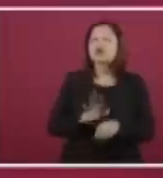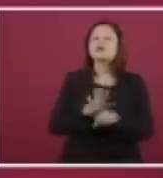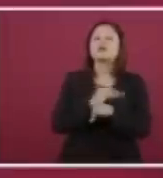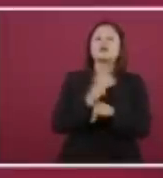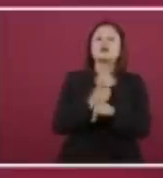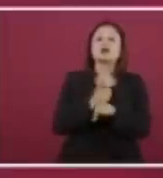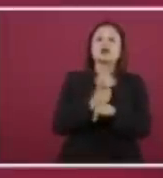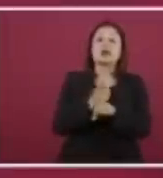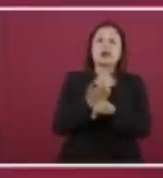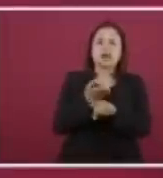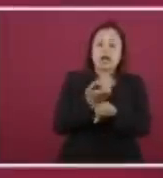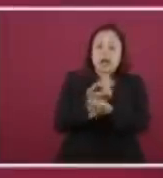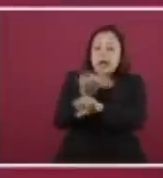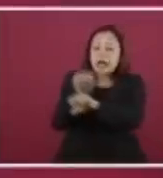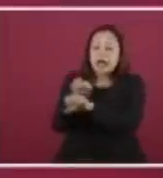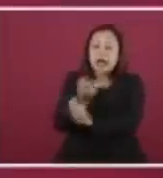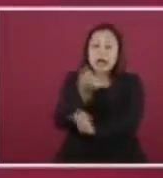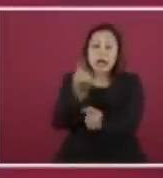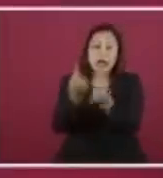9, 11